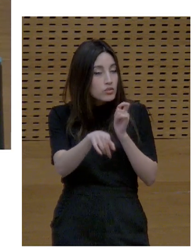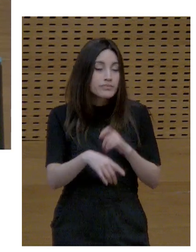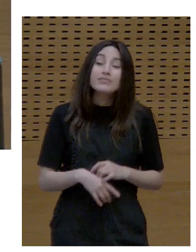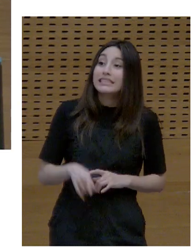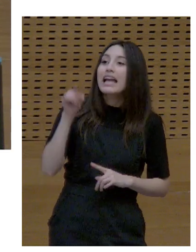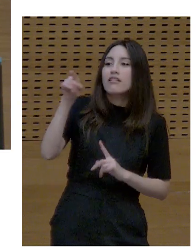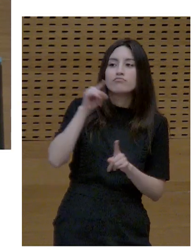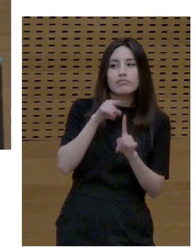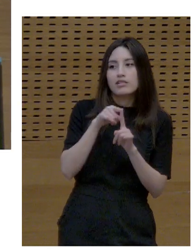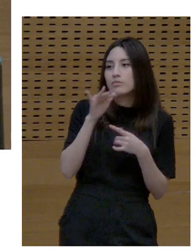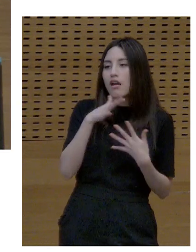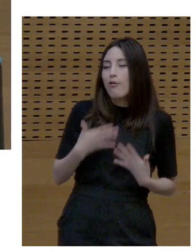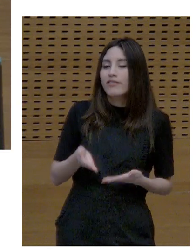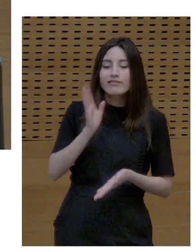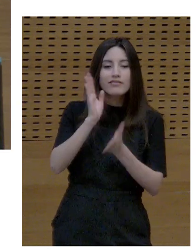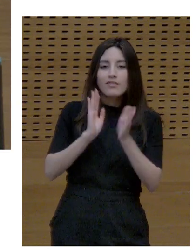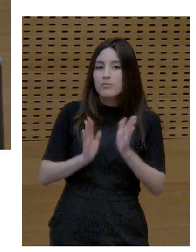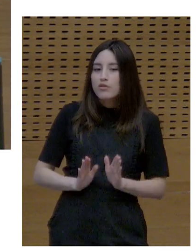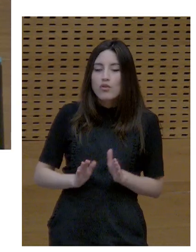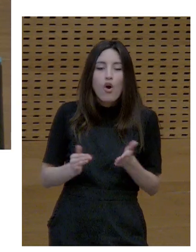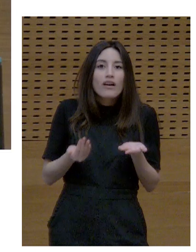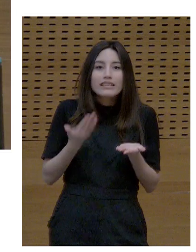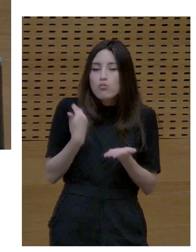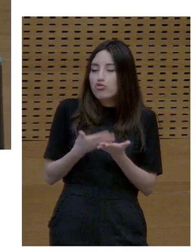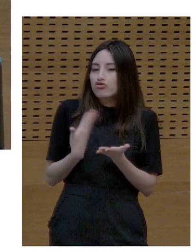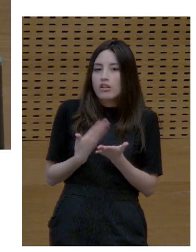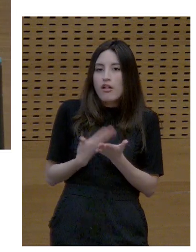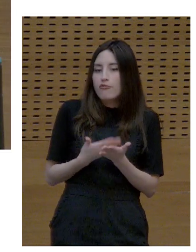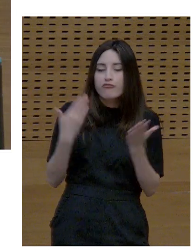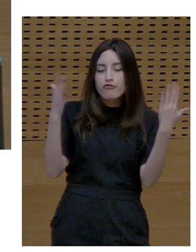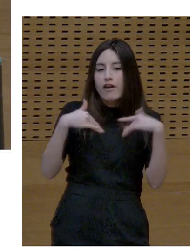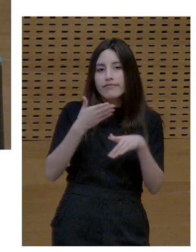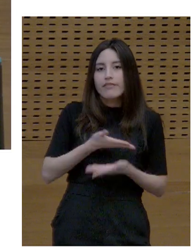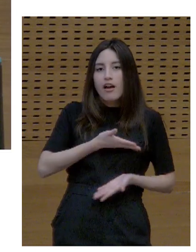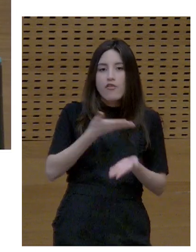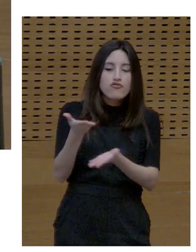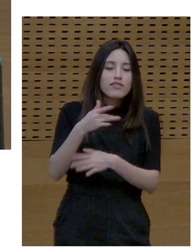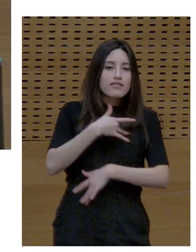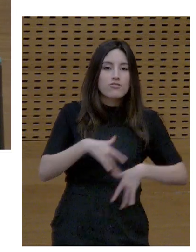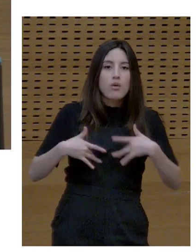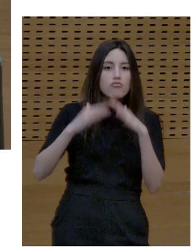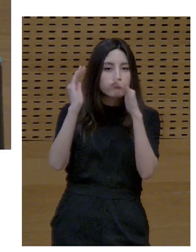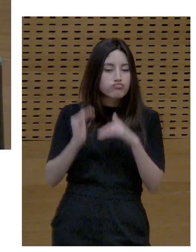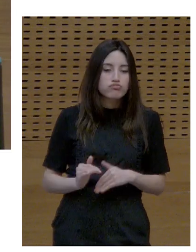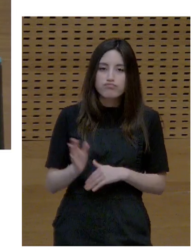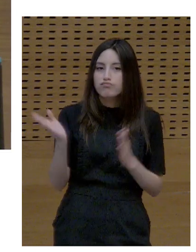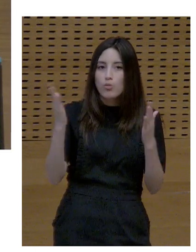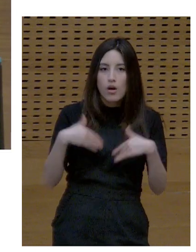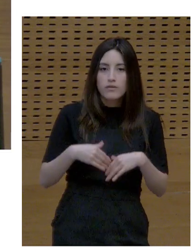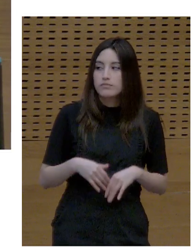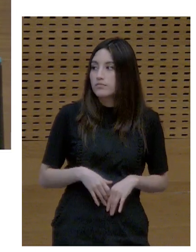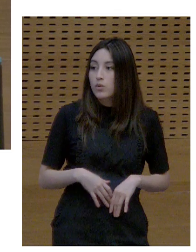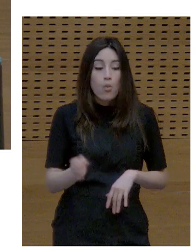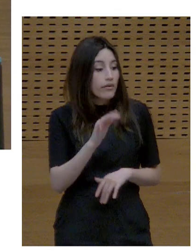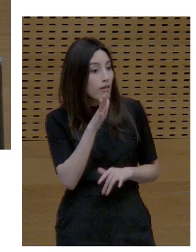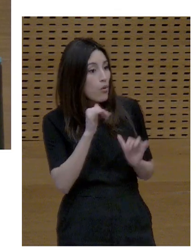de hoy no hay ningún tratamiento que haya demostrado que enlentezca el avance de la enfermedad. Esta es la cosa. Aun cogiéndola muy al